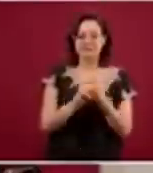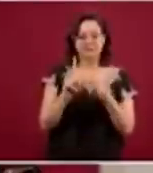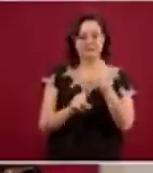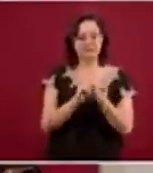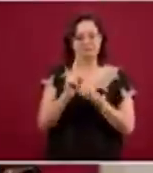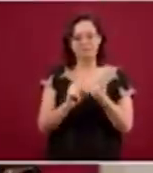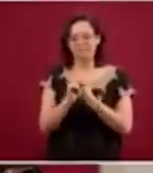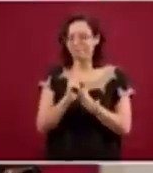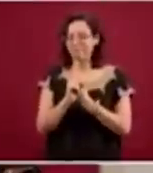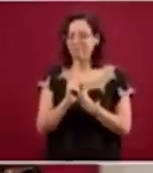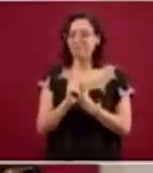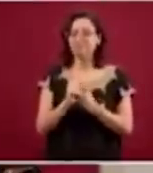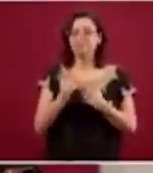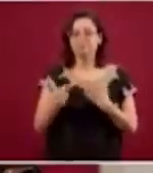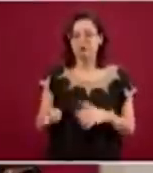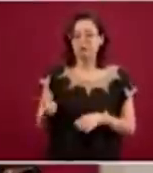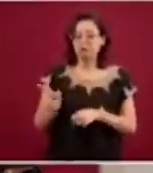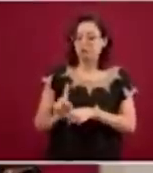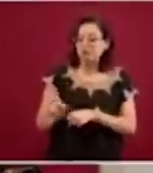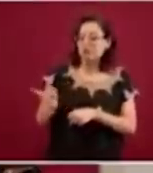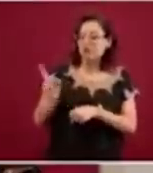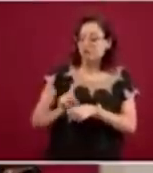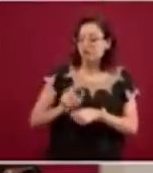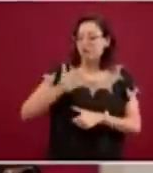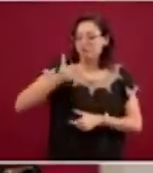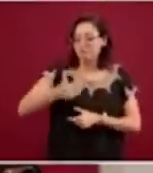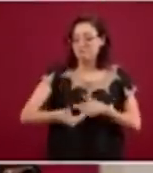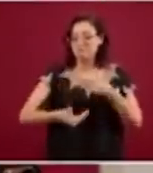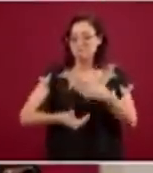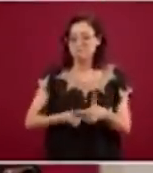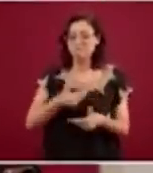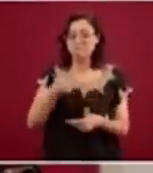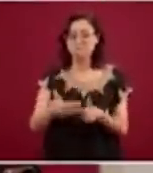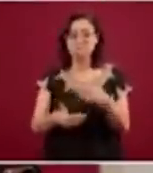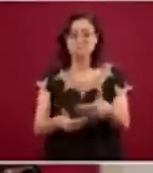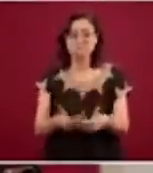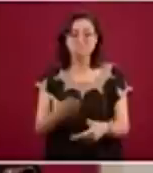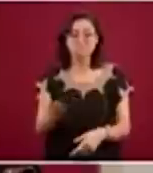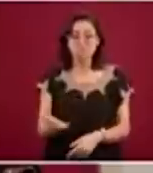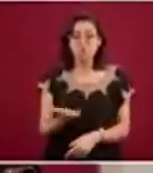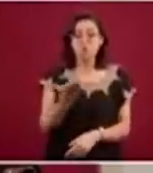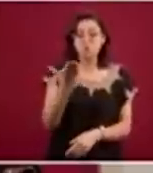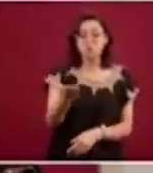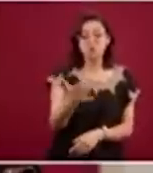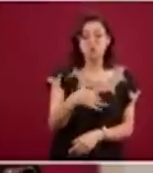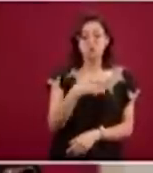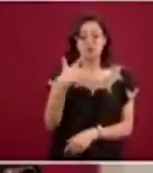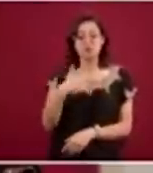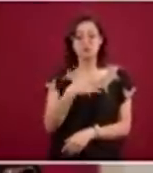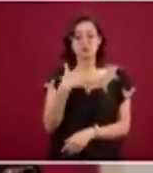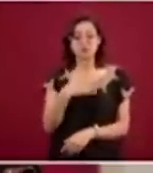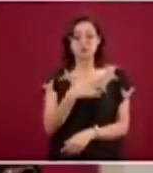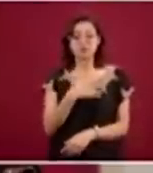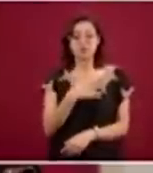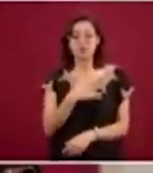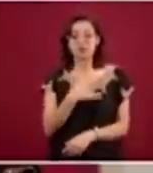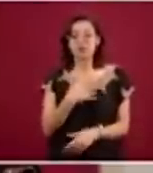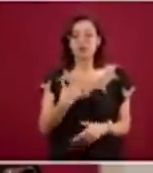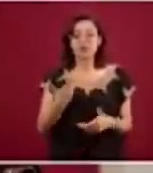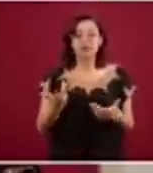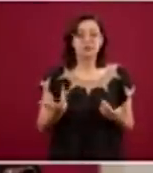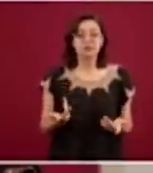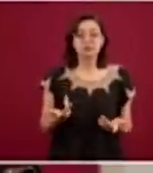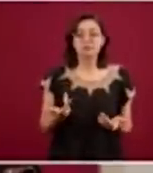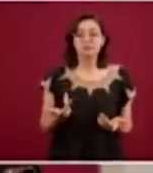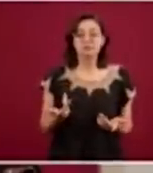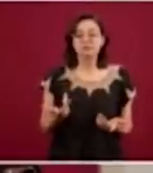y con el paso de los días y es muy probable que usted no conozca aún la más gran mayoría de quienes nos